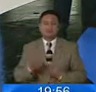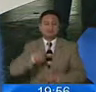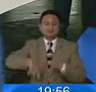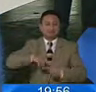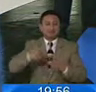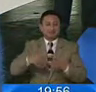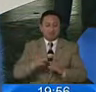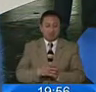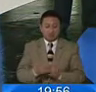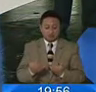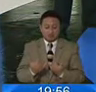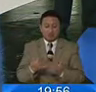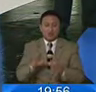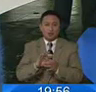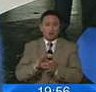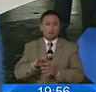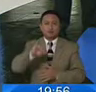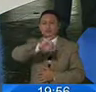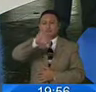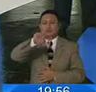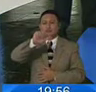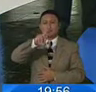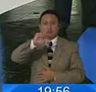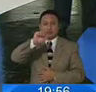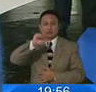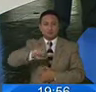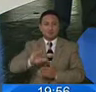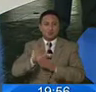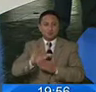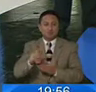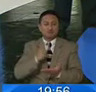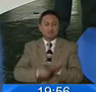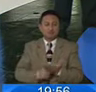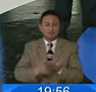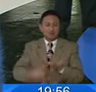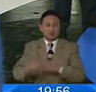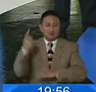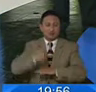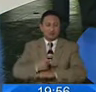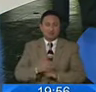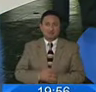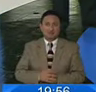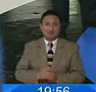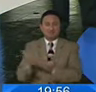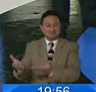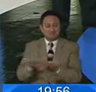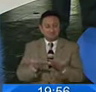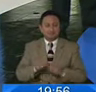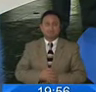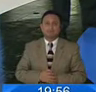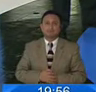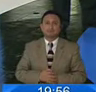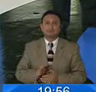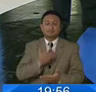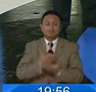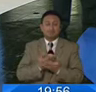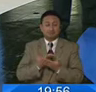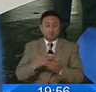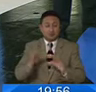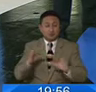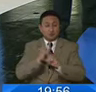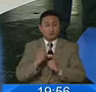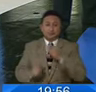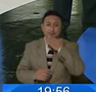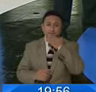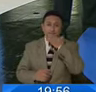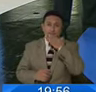Estamos de regreso. A esta hora recibimos a Javier Basantes, que nos presenta el análisis del día. Buenas noches, Javier. Bienvenido. Muchas gracias, María Mercedes. Buenas noches. Vamos a